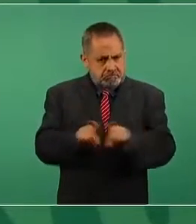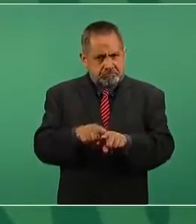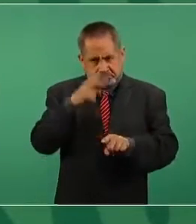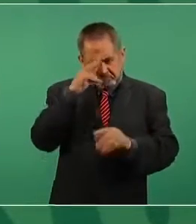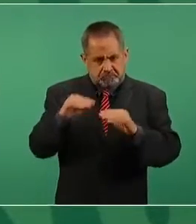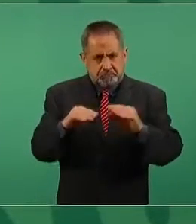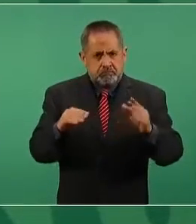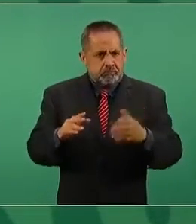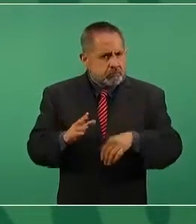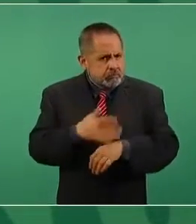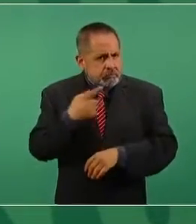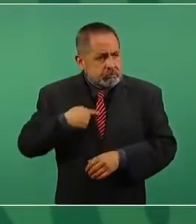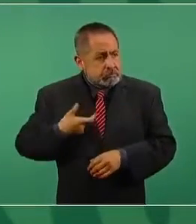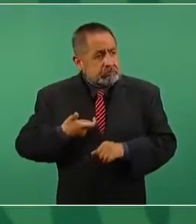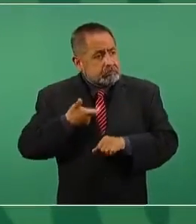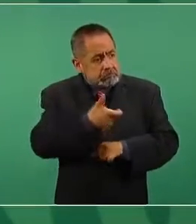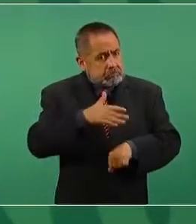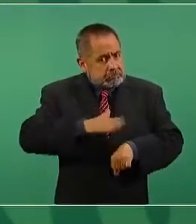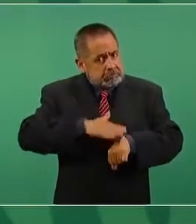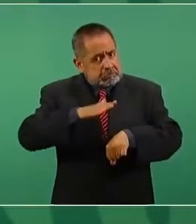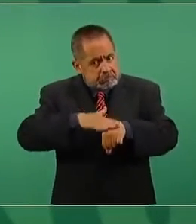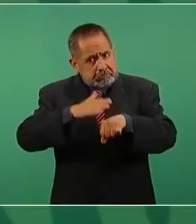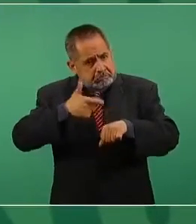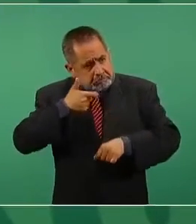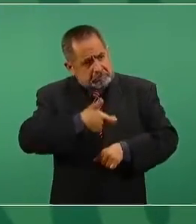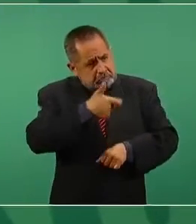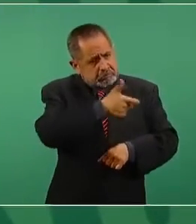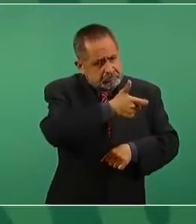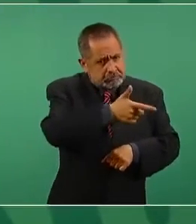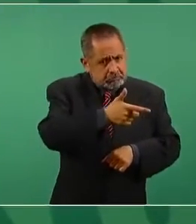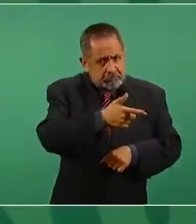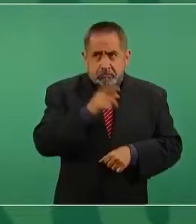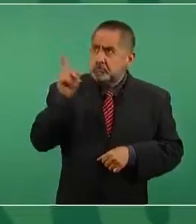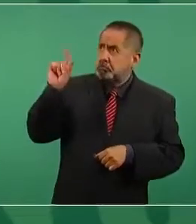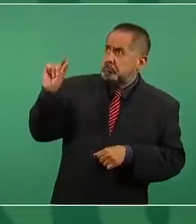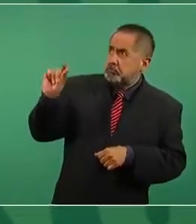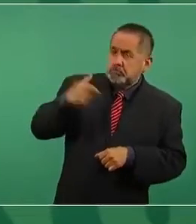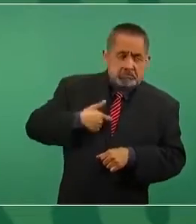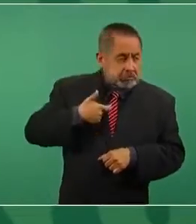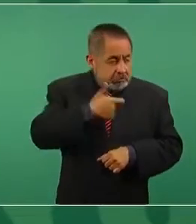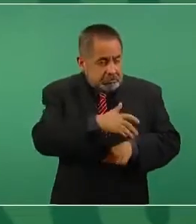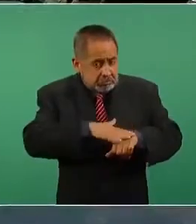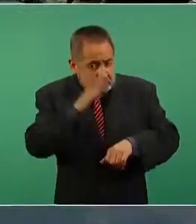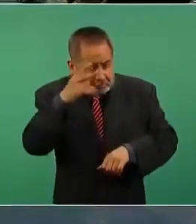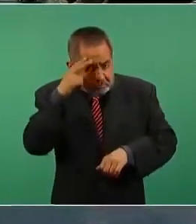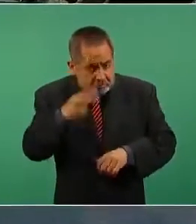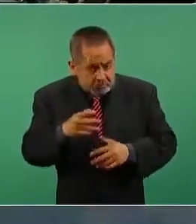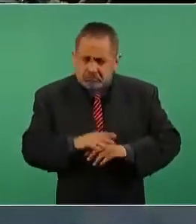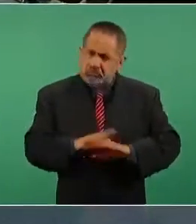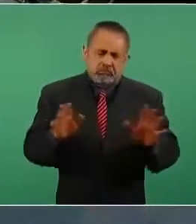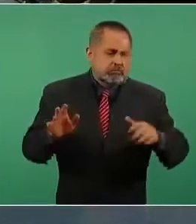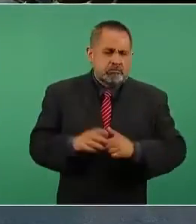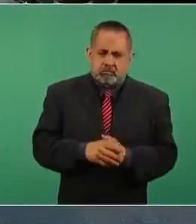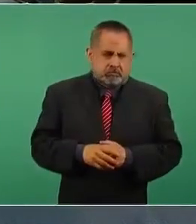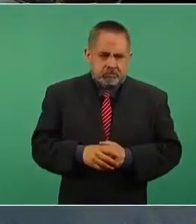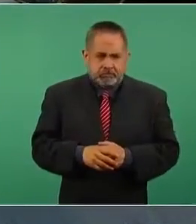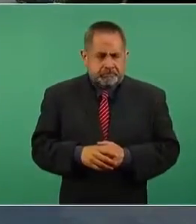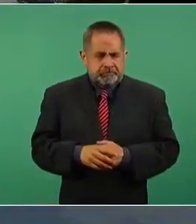¿Por qué vamos a pagar más los mexicanos por servicios de toda índole que lo que se